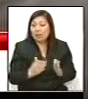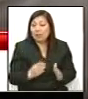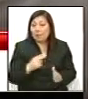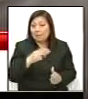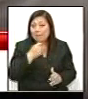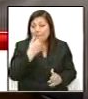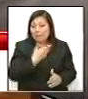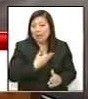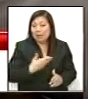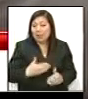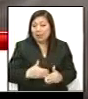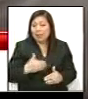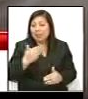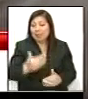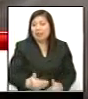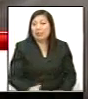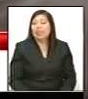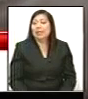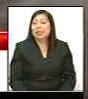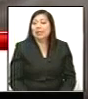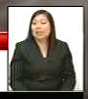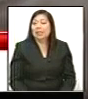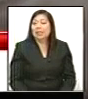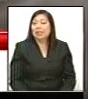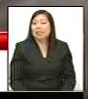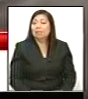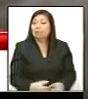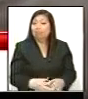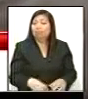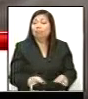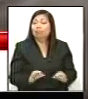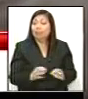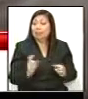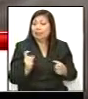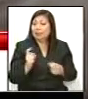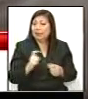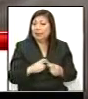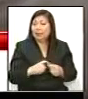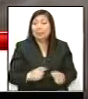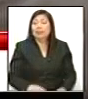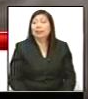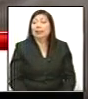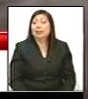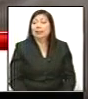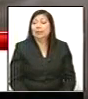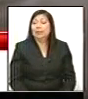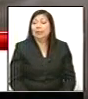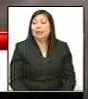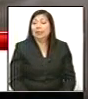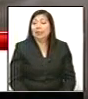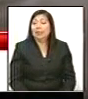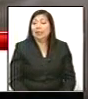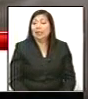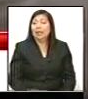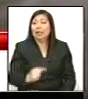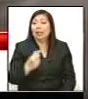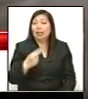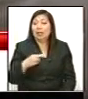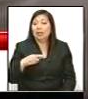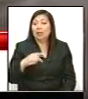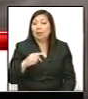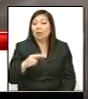Velasco, y la otra parte, la última parte más importante de conexión con la Panamericana Azul será Graña y